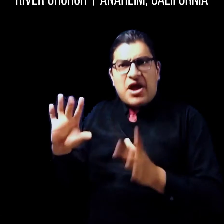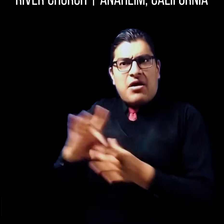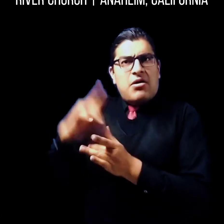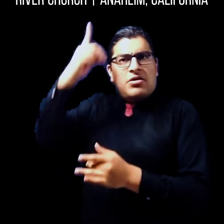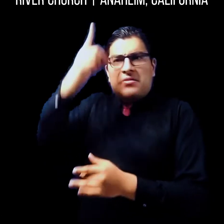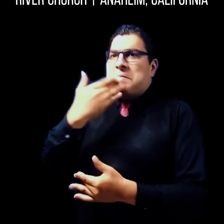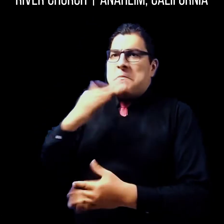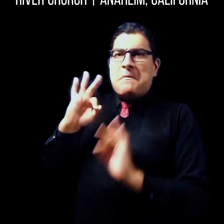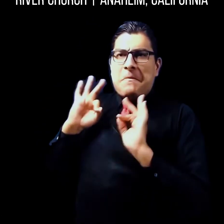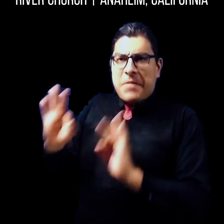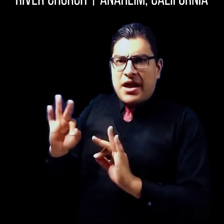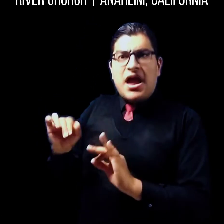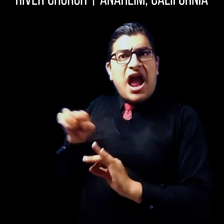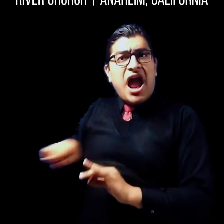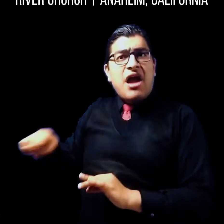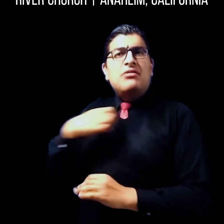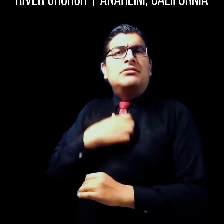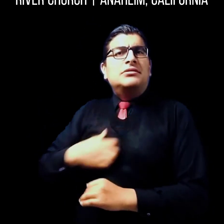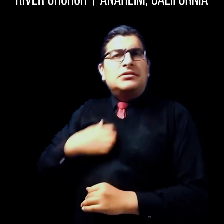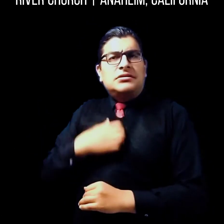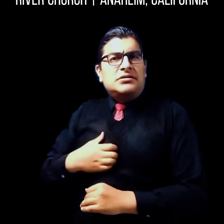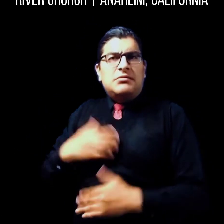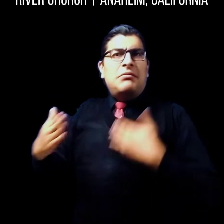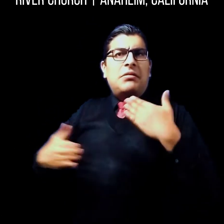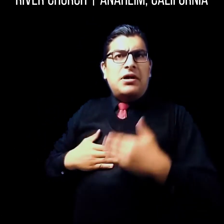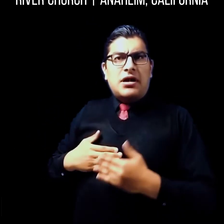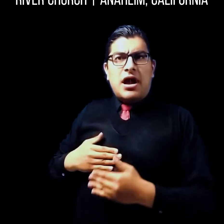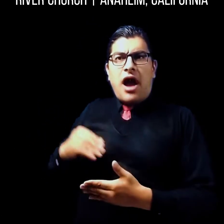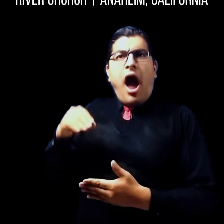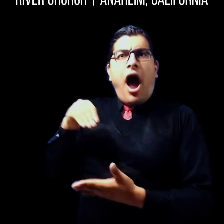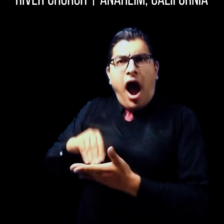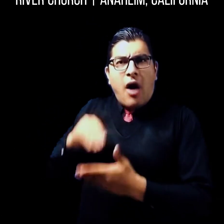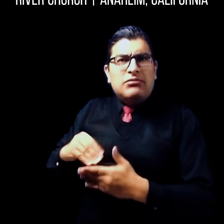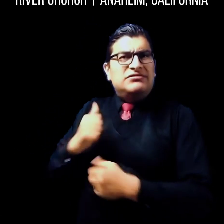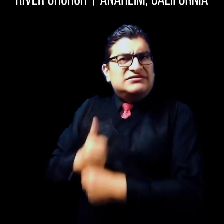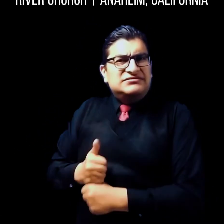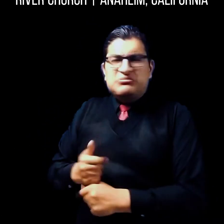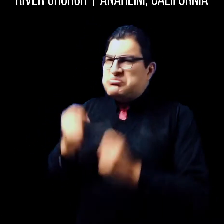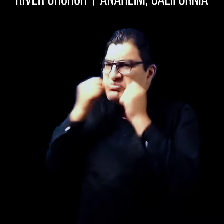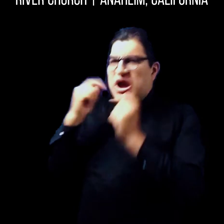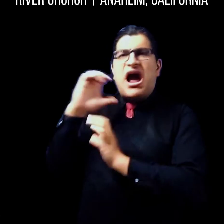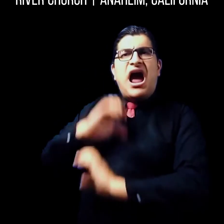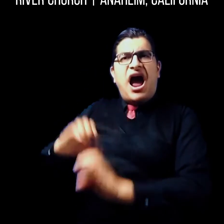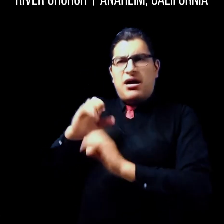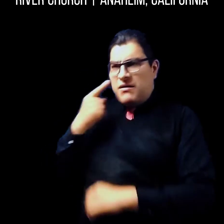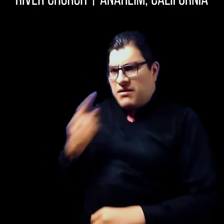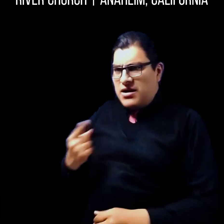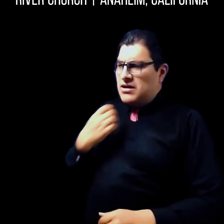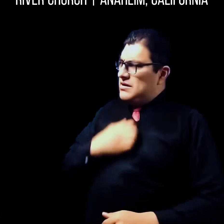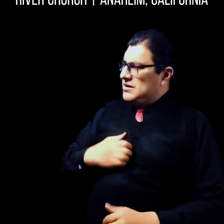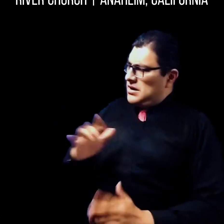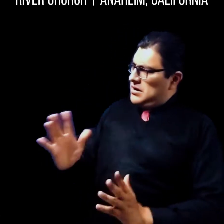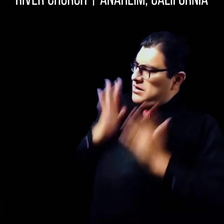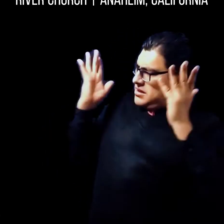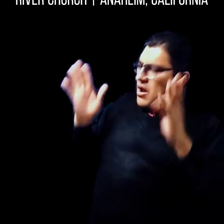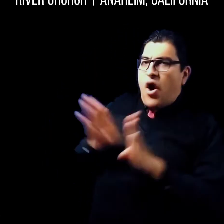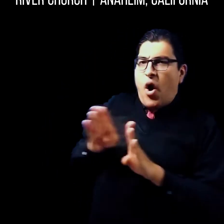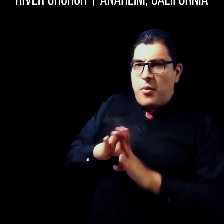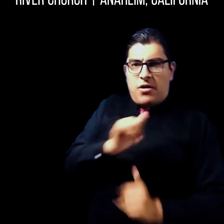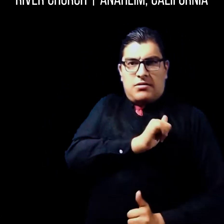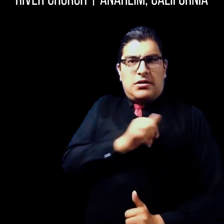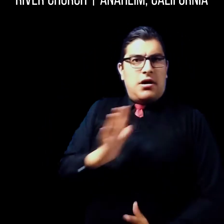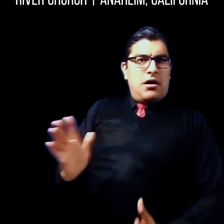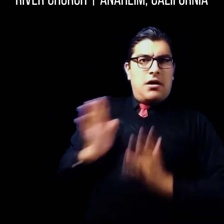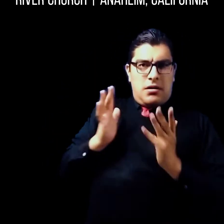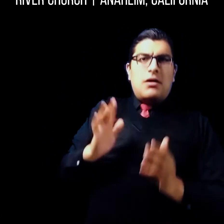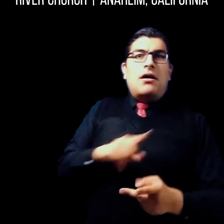piadosas, alabando en medio de la crisis. Ahí es lo primero que yo creo que le sorprende al carcelero. ¿Qué es lo segundo que le